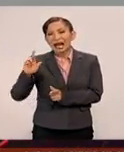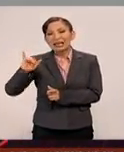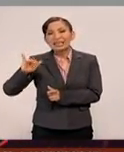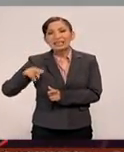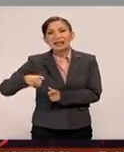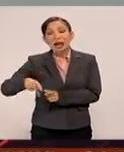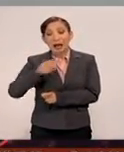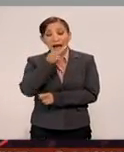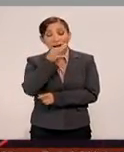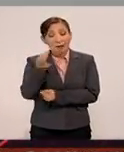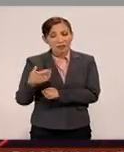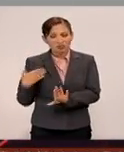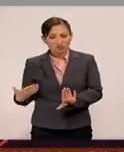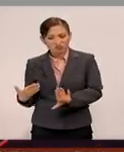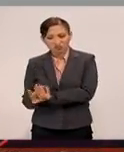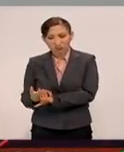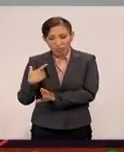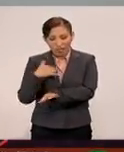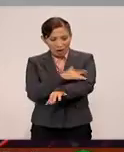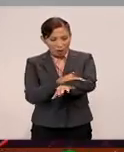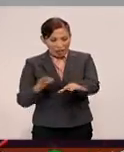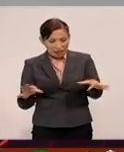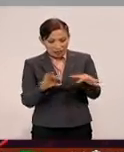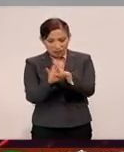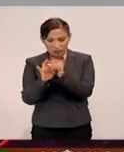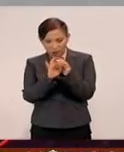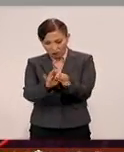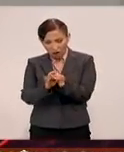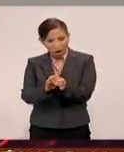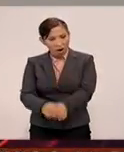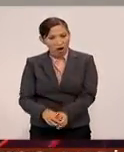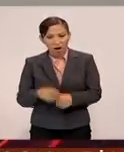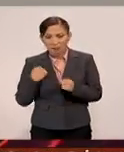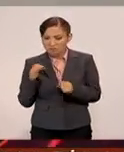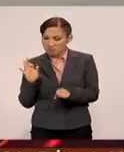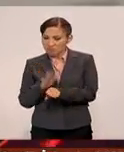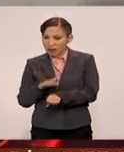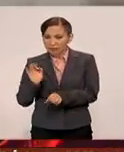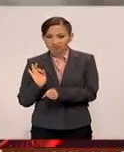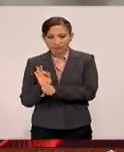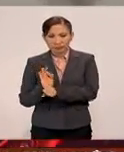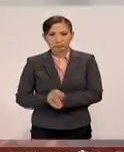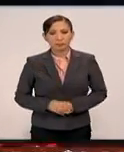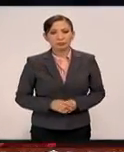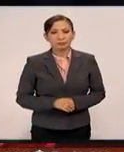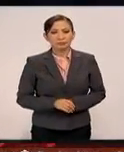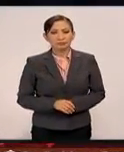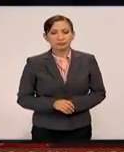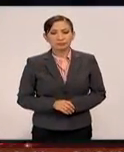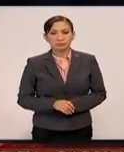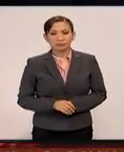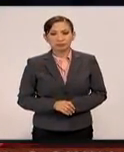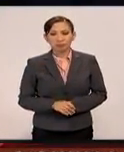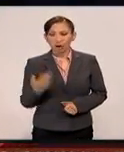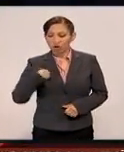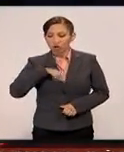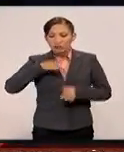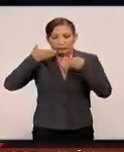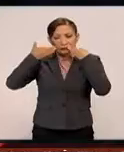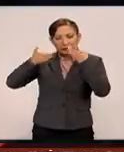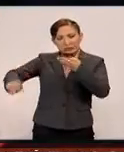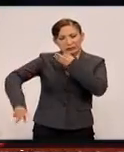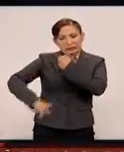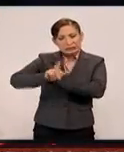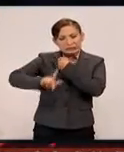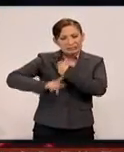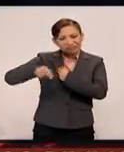Informó que la ofensiva de la coalición va a ser reforzada. Hemos sido testigos de la